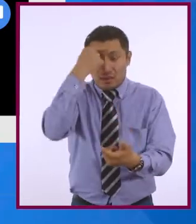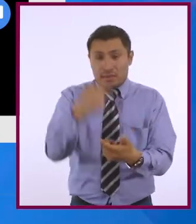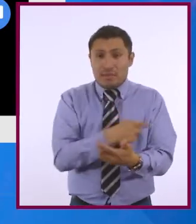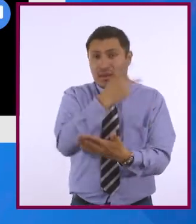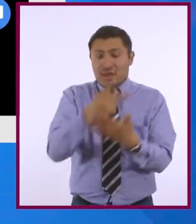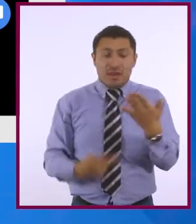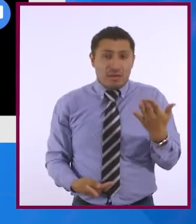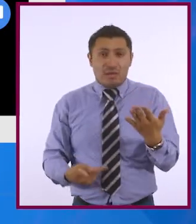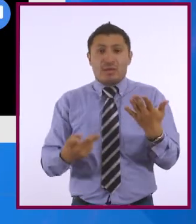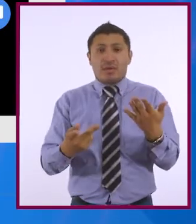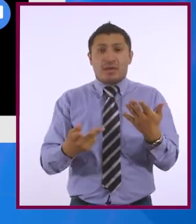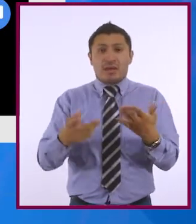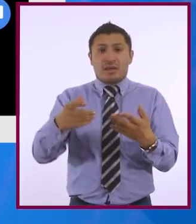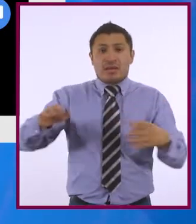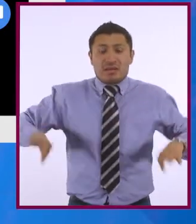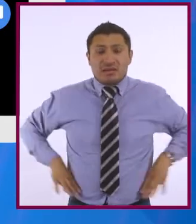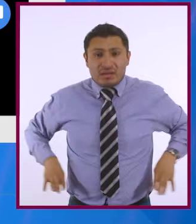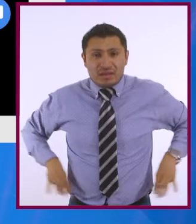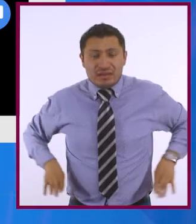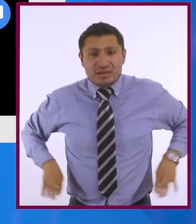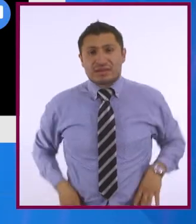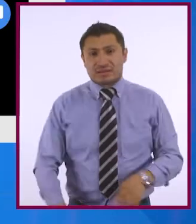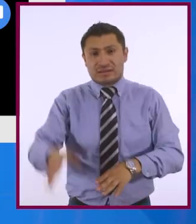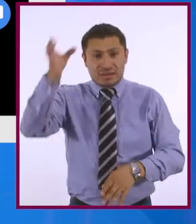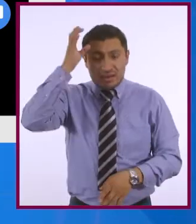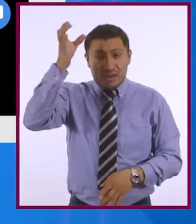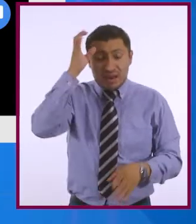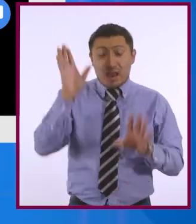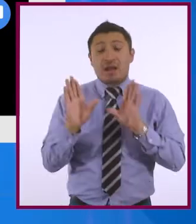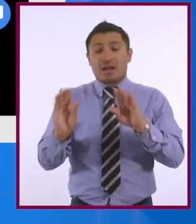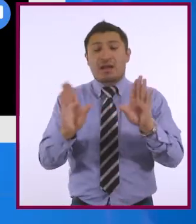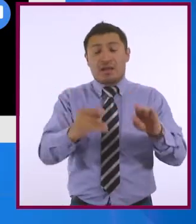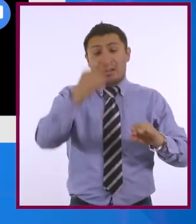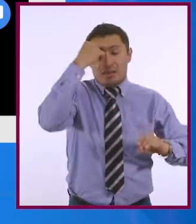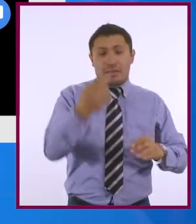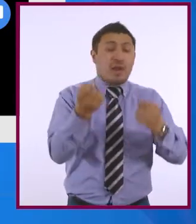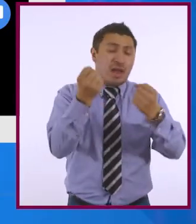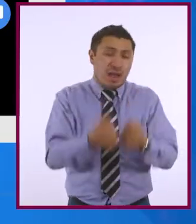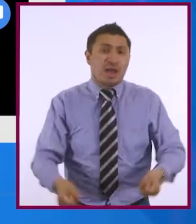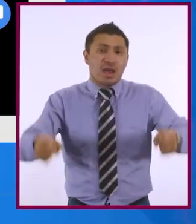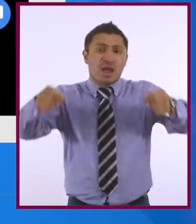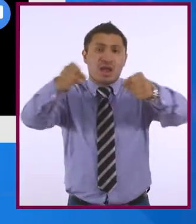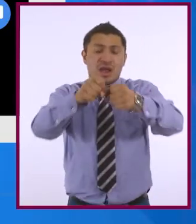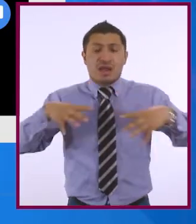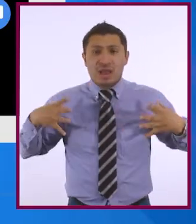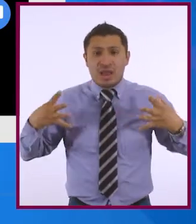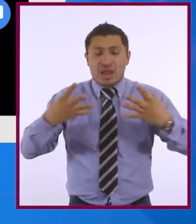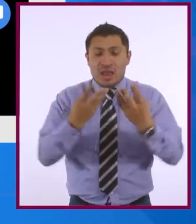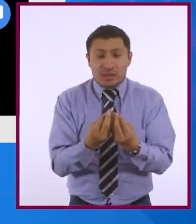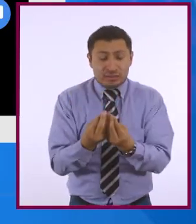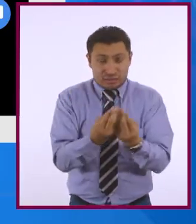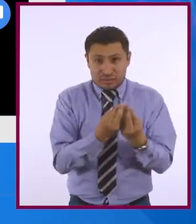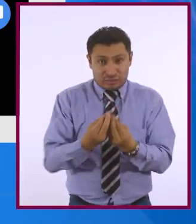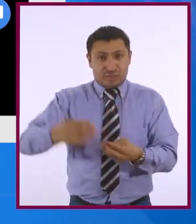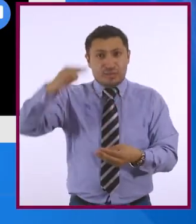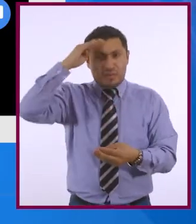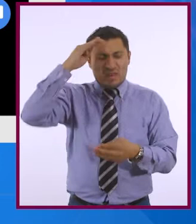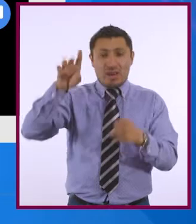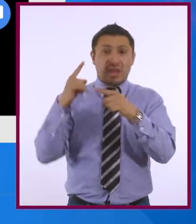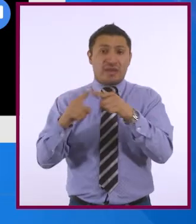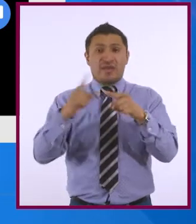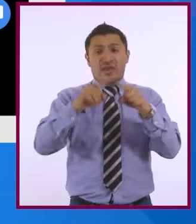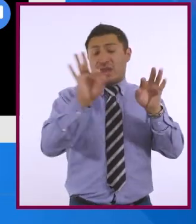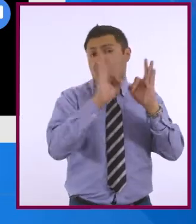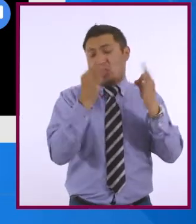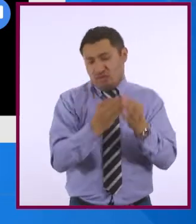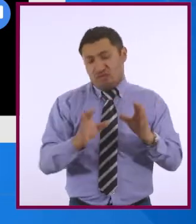programas, ¿no? O sea, actitudes, capacitaciones, para que como sociedad, en el conjunto, pensemos en formas